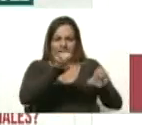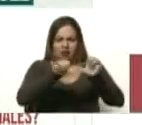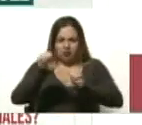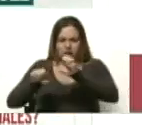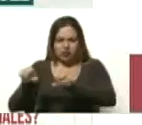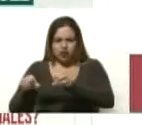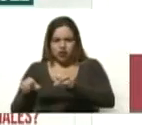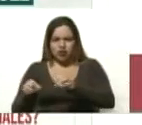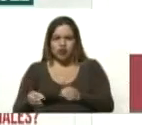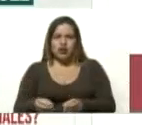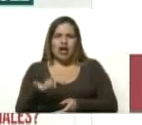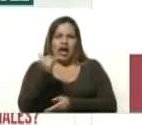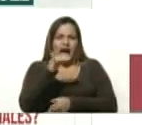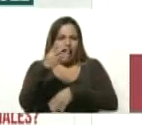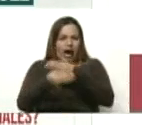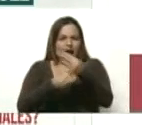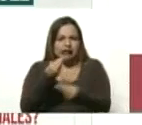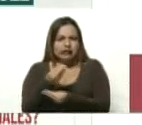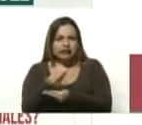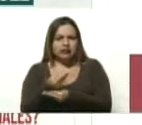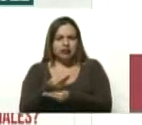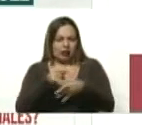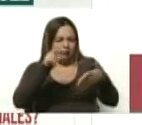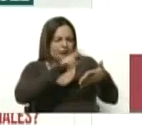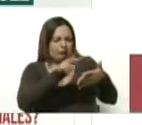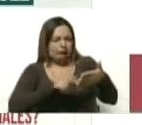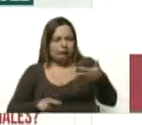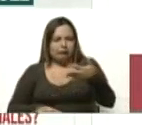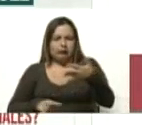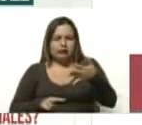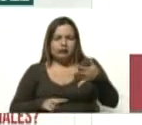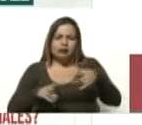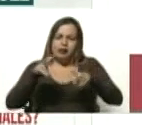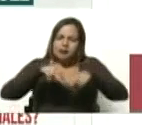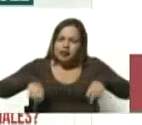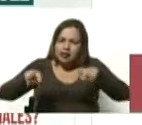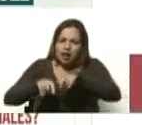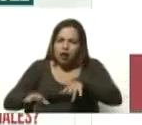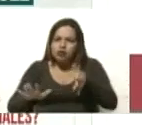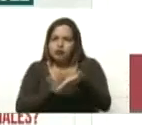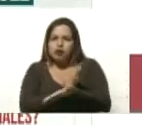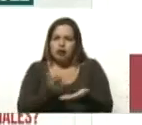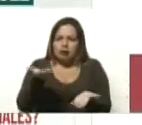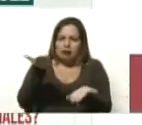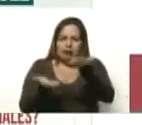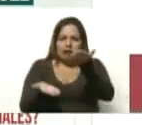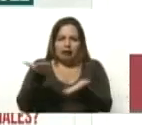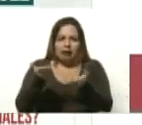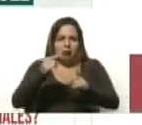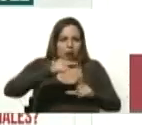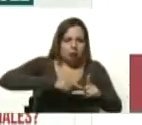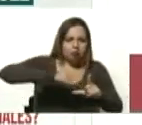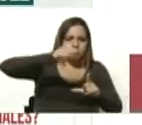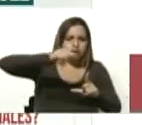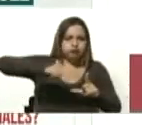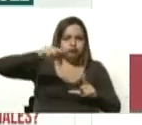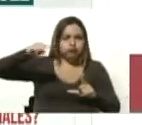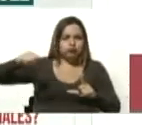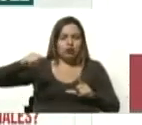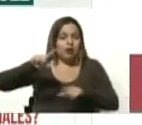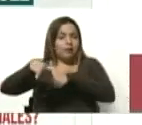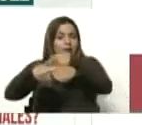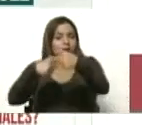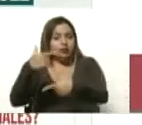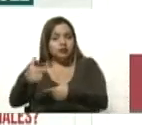en el cual hace un análisis descarnado de lo que son las variables que se posicionan rumbo a